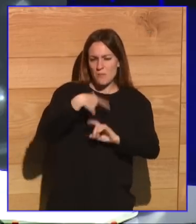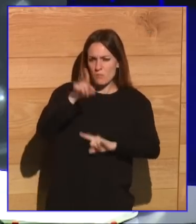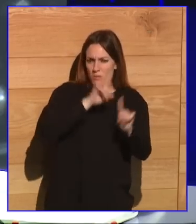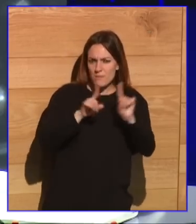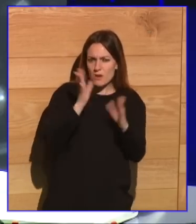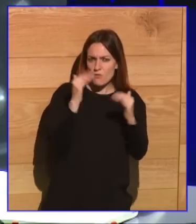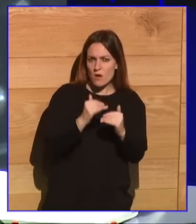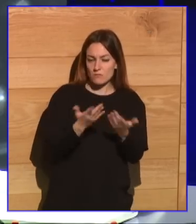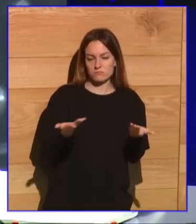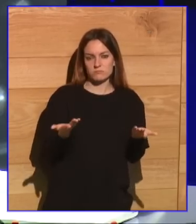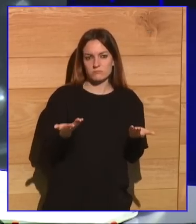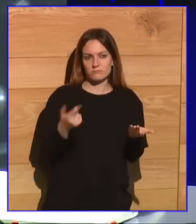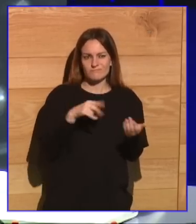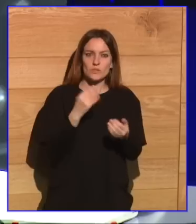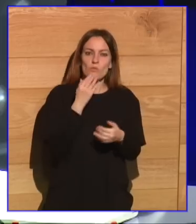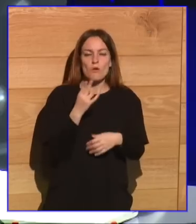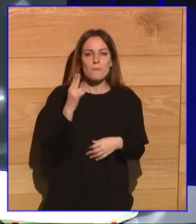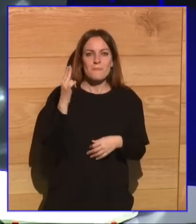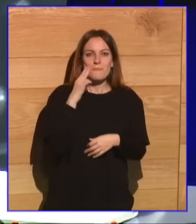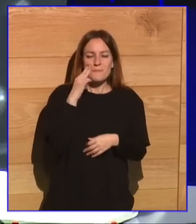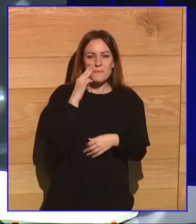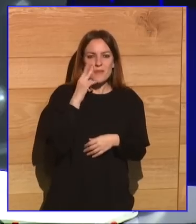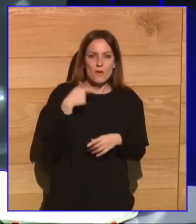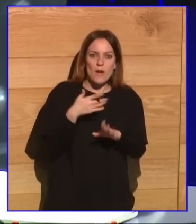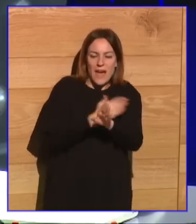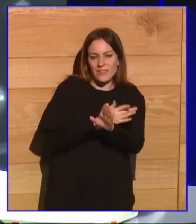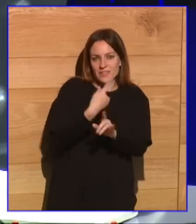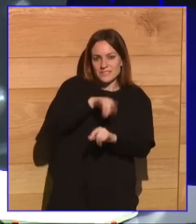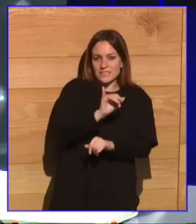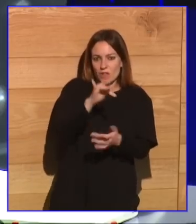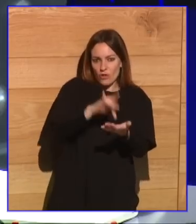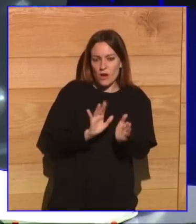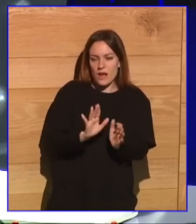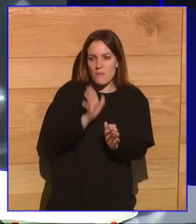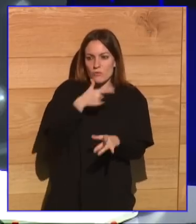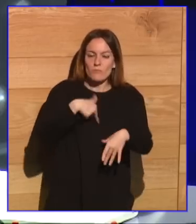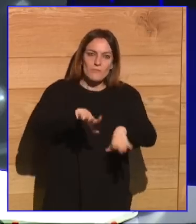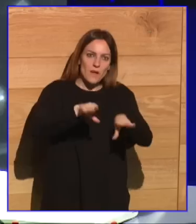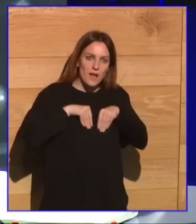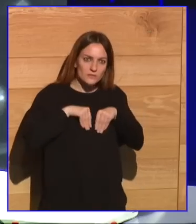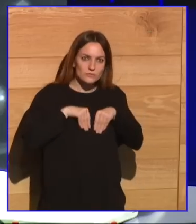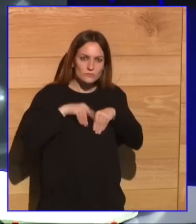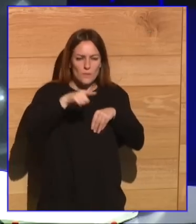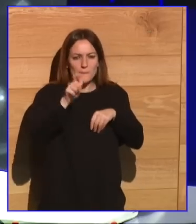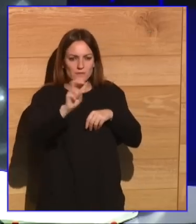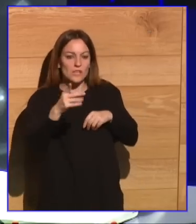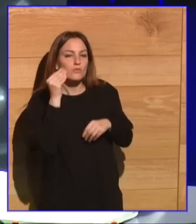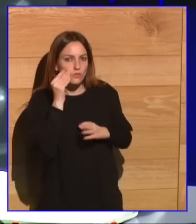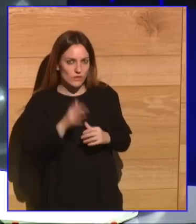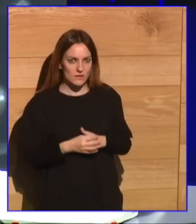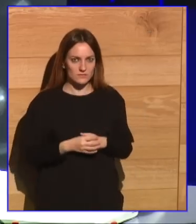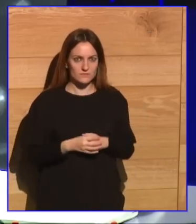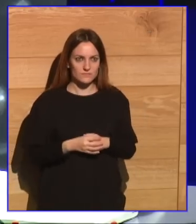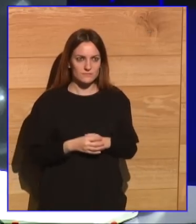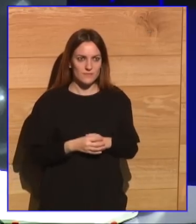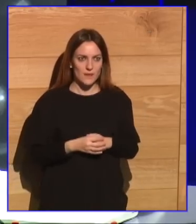Ese siempre es un miedo preventivo y vicario que se tiene asumiendo que el otro es tonto. Claro.